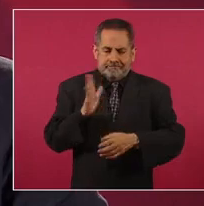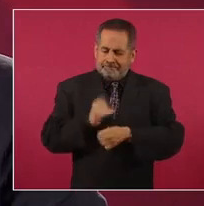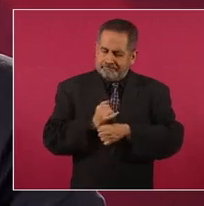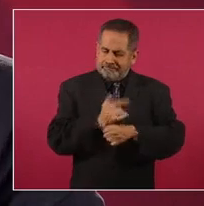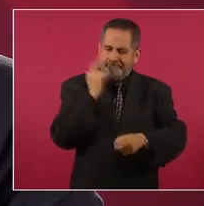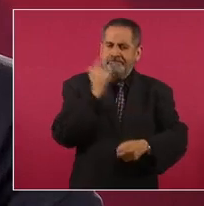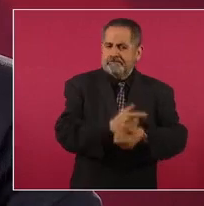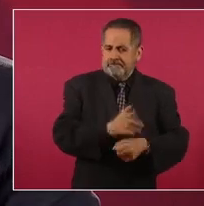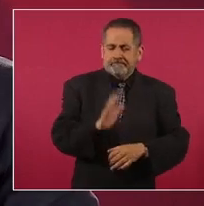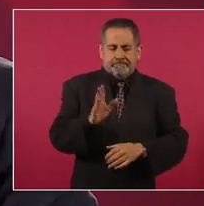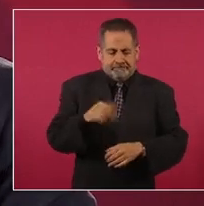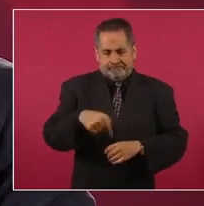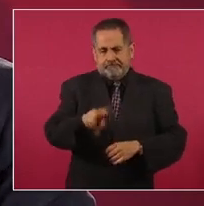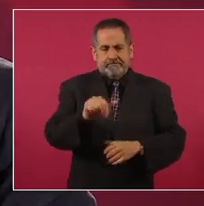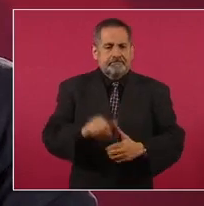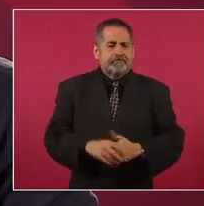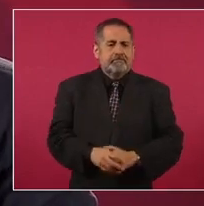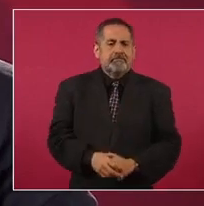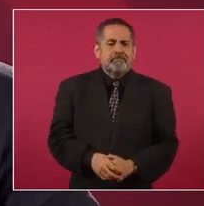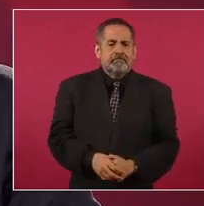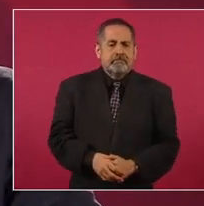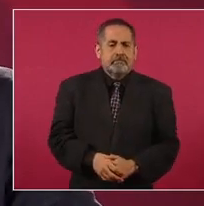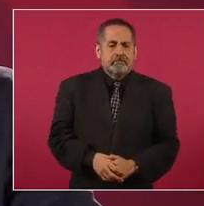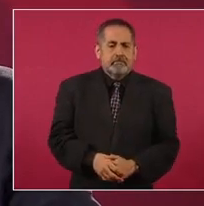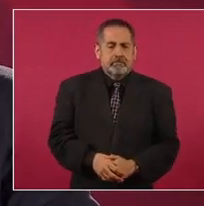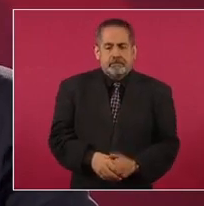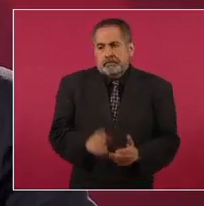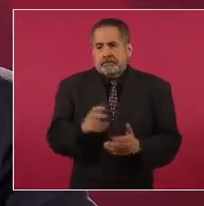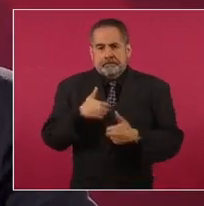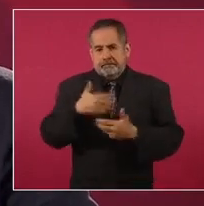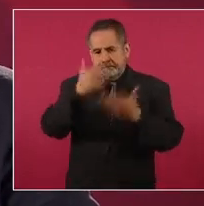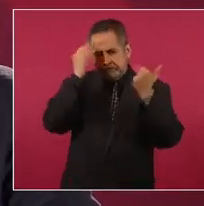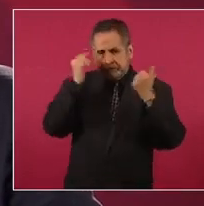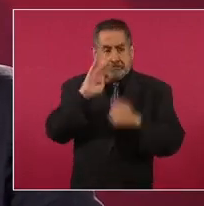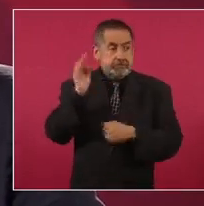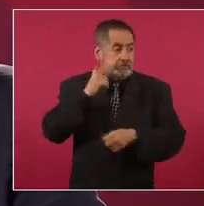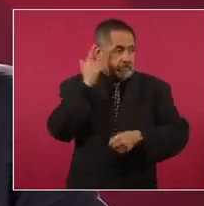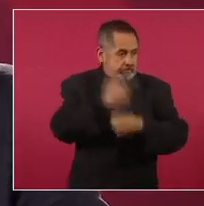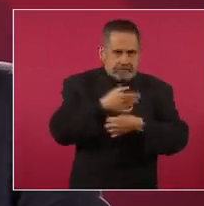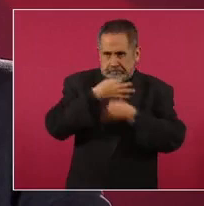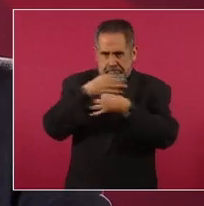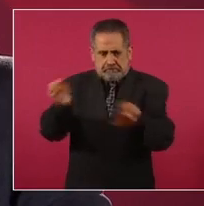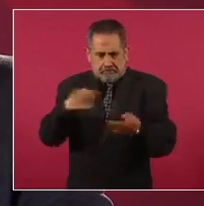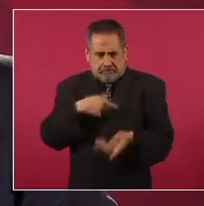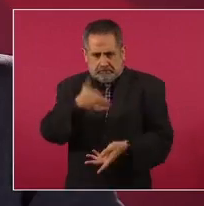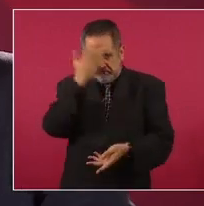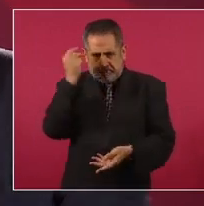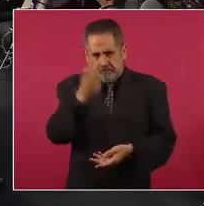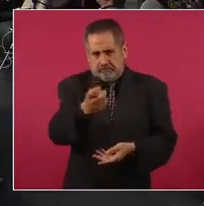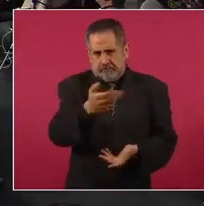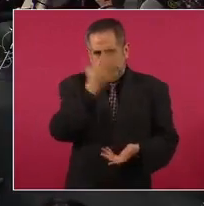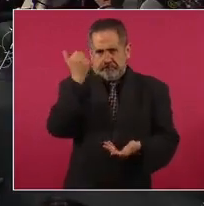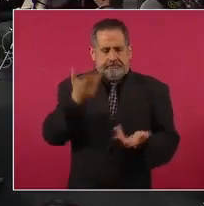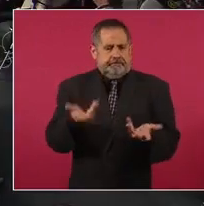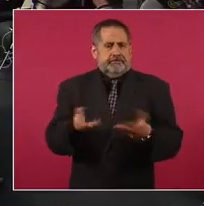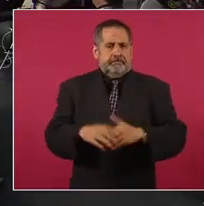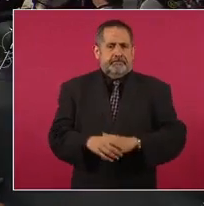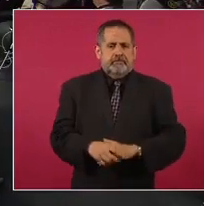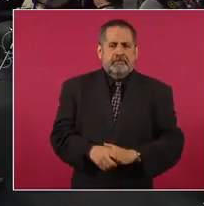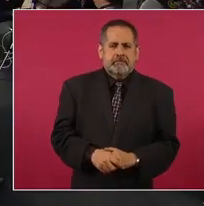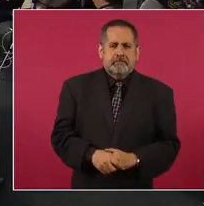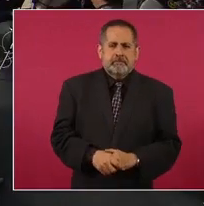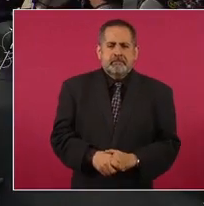¿Cuántas personas lo filtraron ese informe? Ah, no sé, pues ya si ya supiera ya los hubiera dicho, pues sí. No, pues hay una persona,